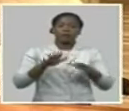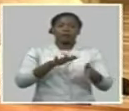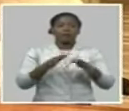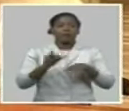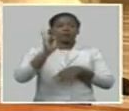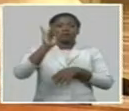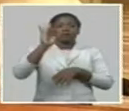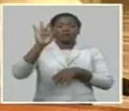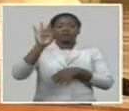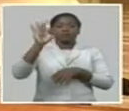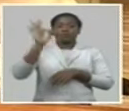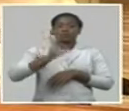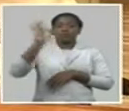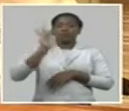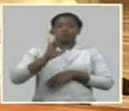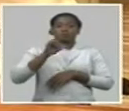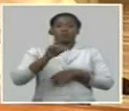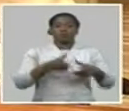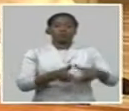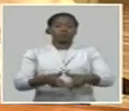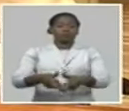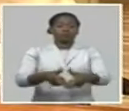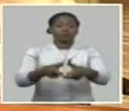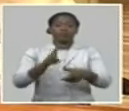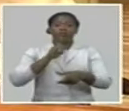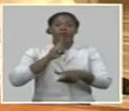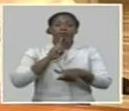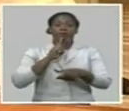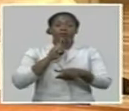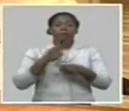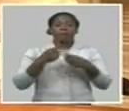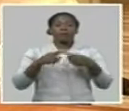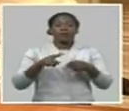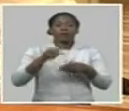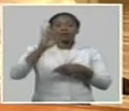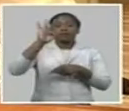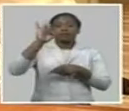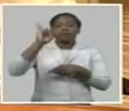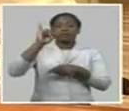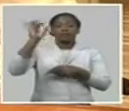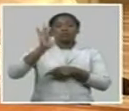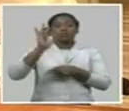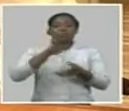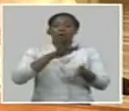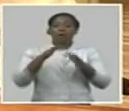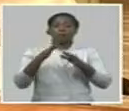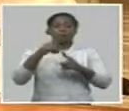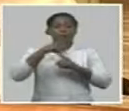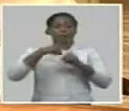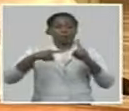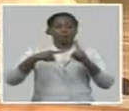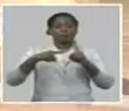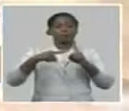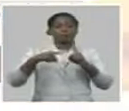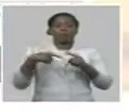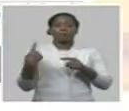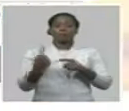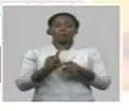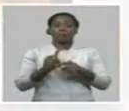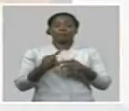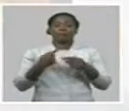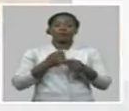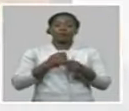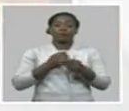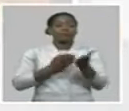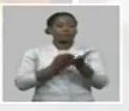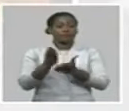pero sólo el 36 por ciento de la red y de uno de los problemas que tenemos que trabajar por otro lado